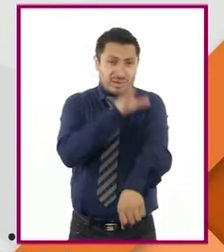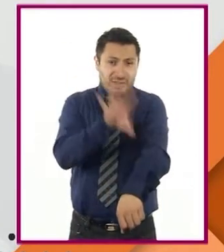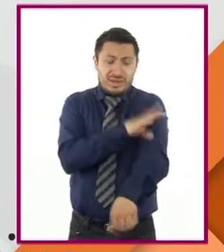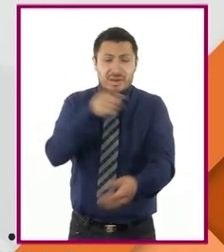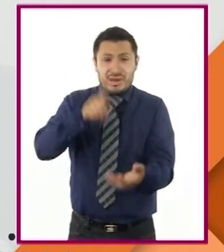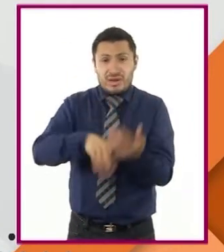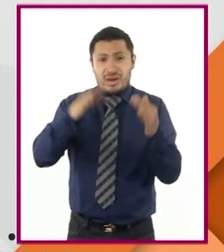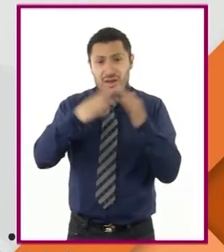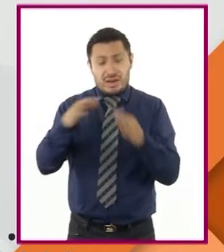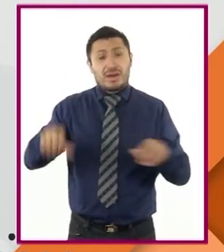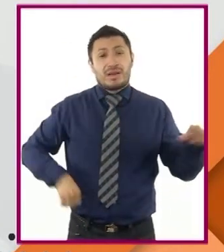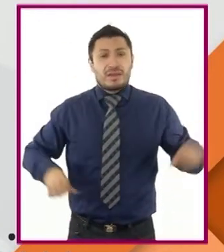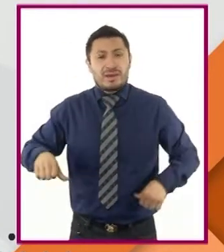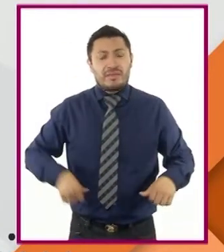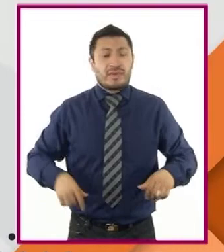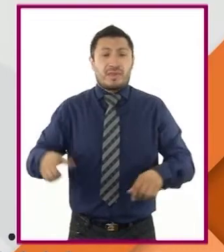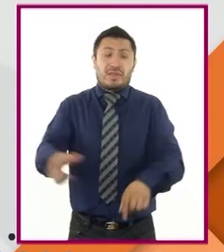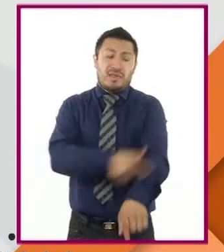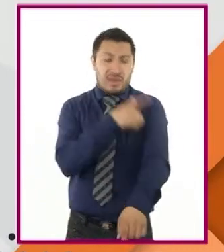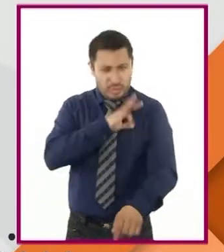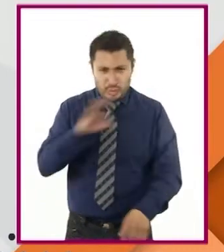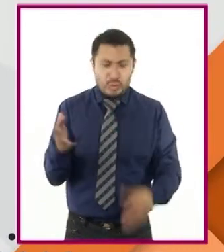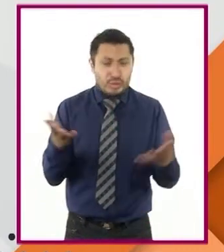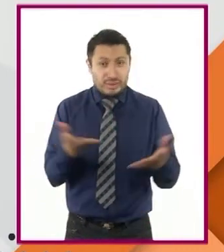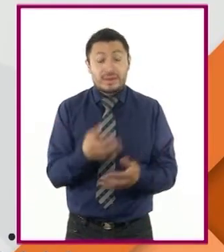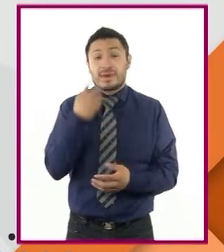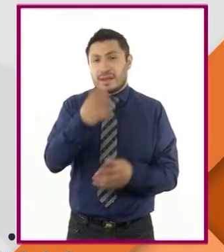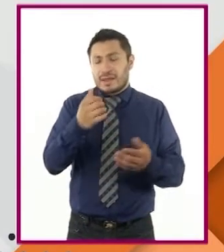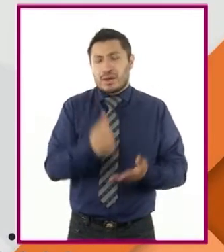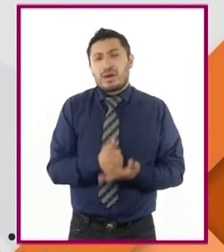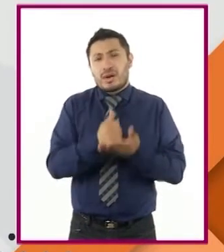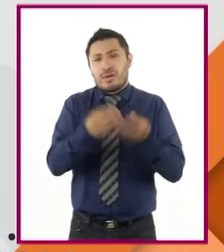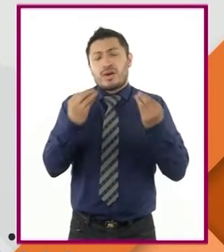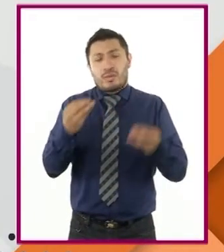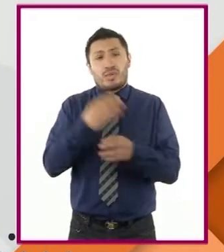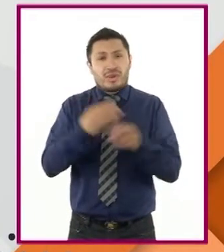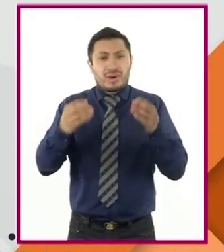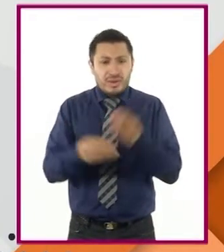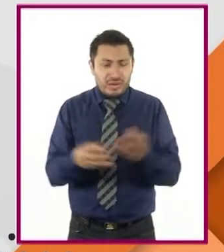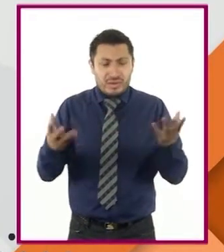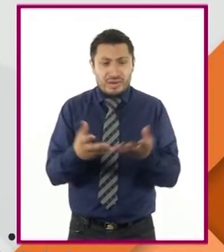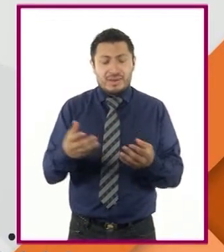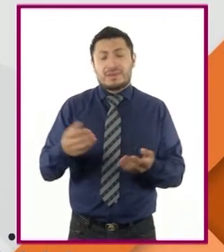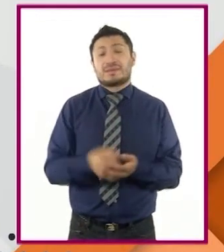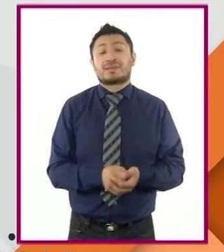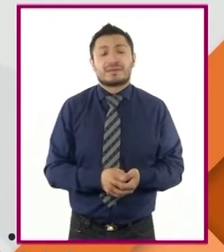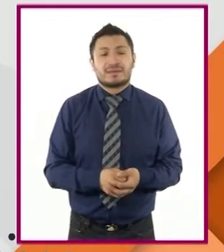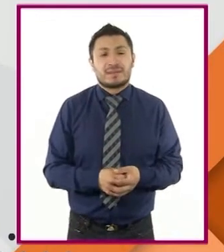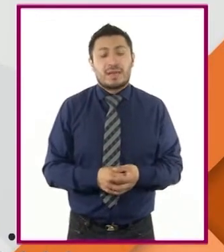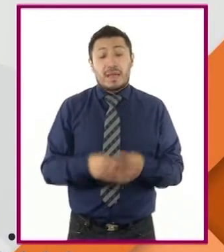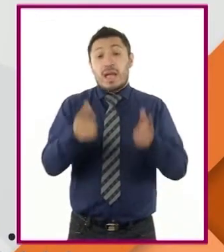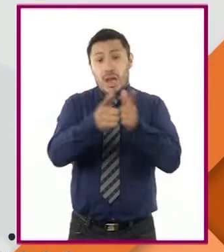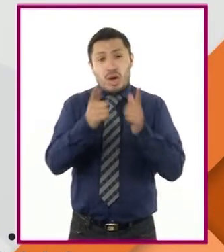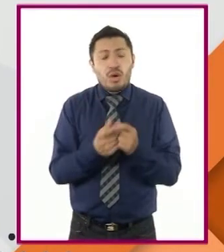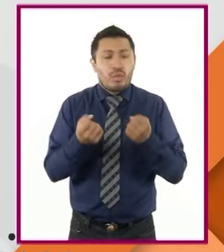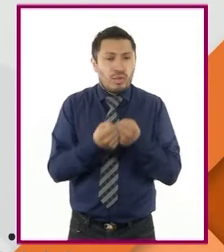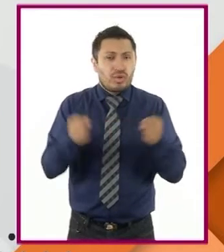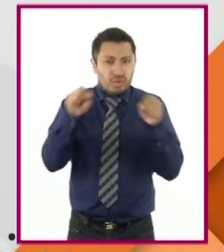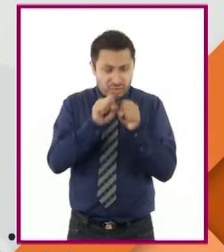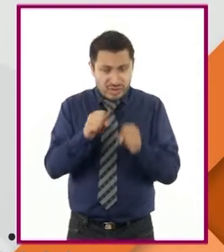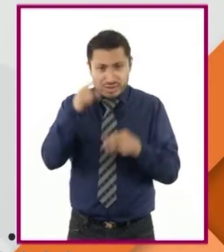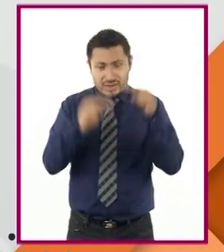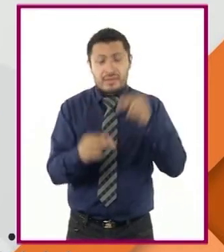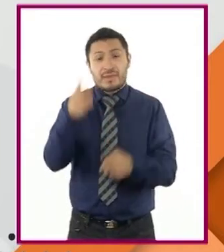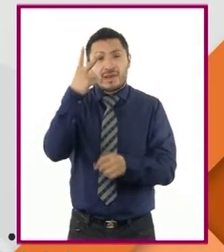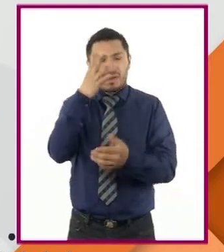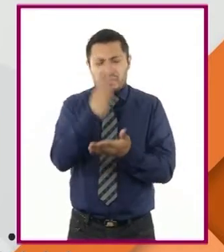Esto permitió que muchísimos productos nuevos fueran adquiridos por la recién creada clase media, un grupo social que en adelante